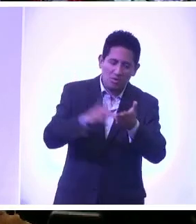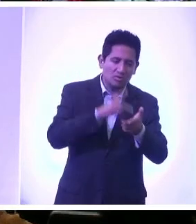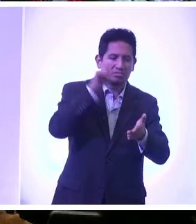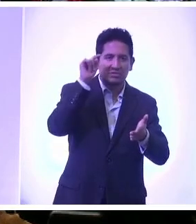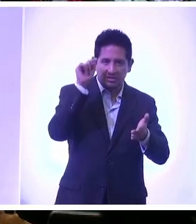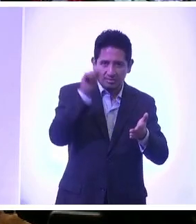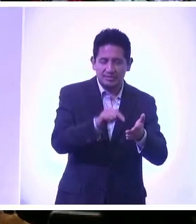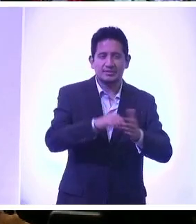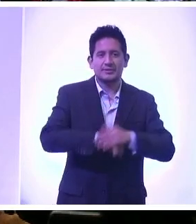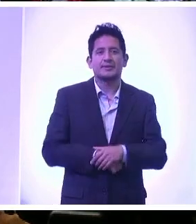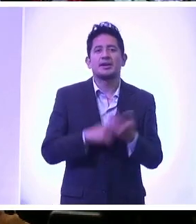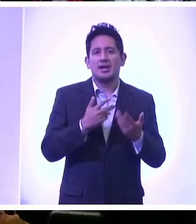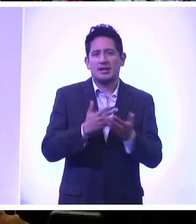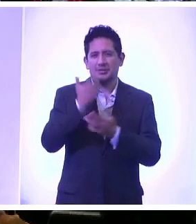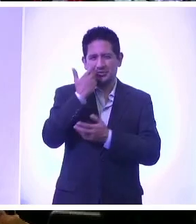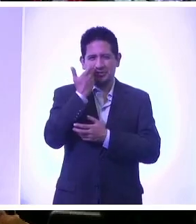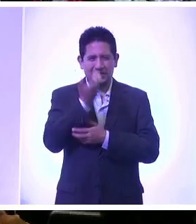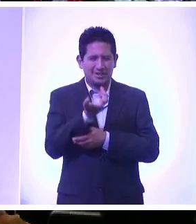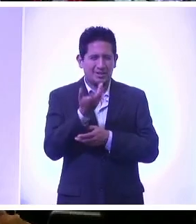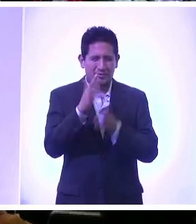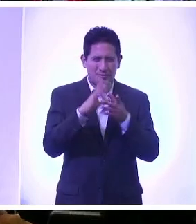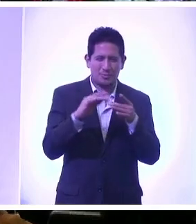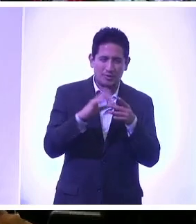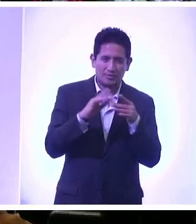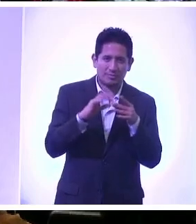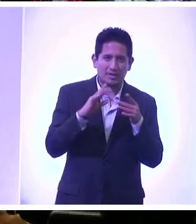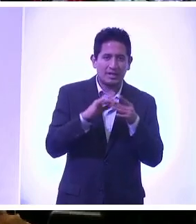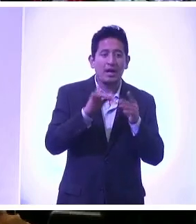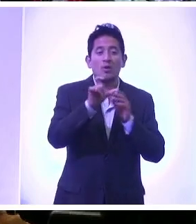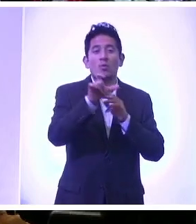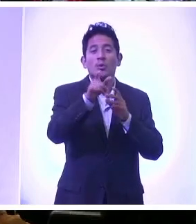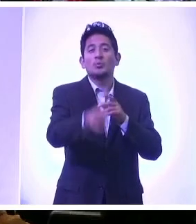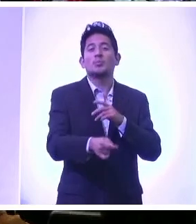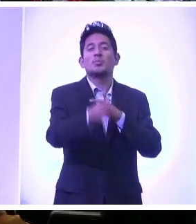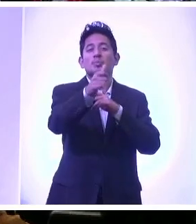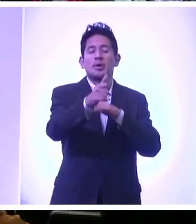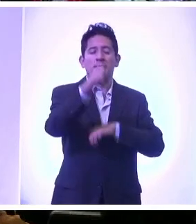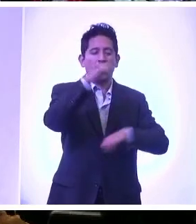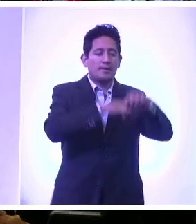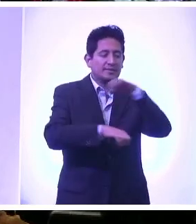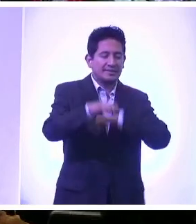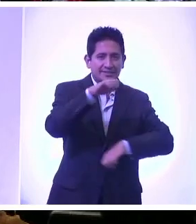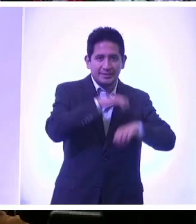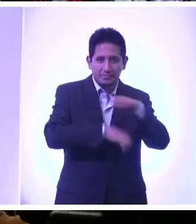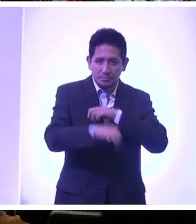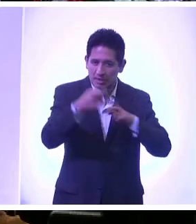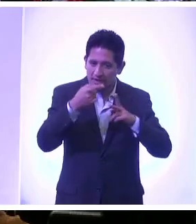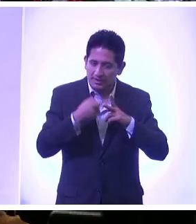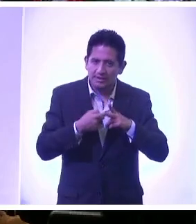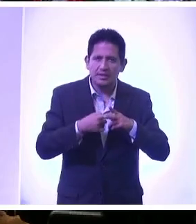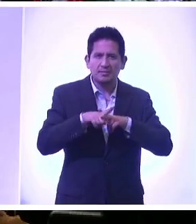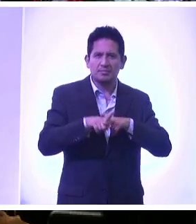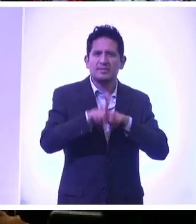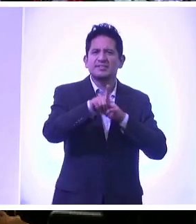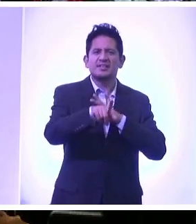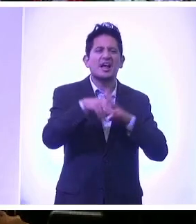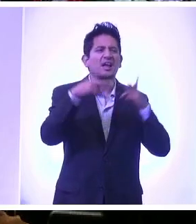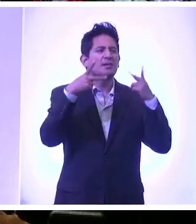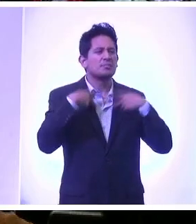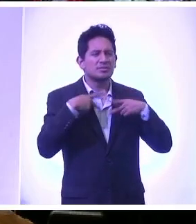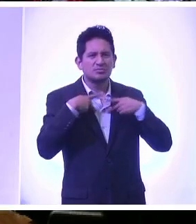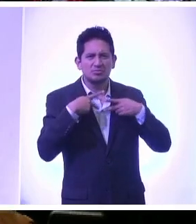a la historia y yo quiero platicar Desde los primeros gremios empresariales cuándo surgieron los primeros negocios Quiénes son los primeros